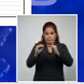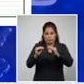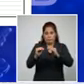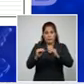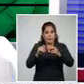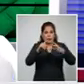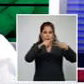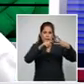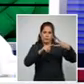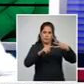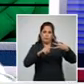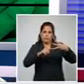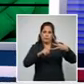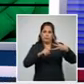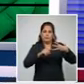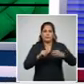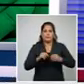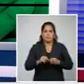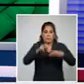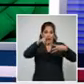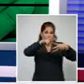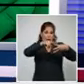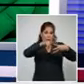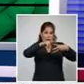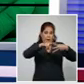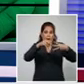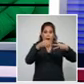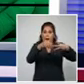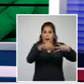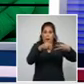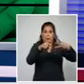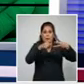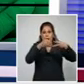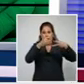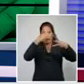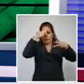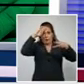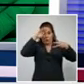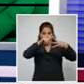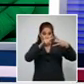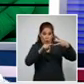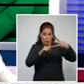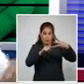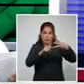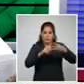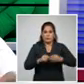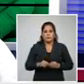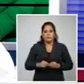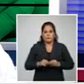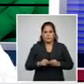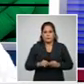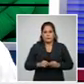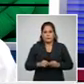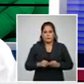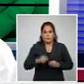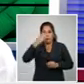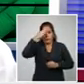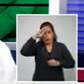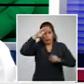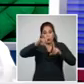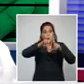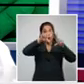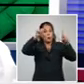primeros lugares en la transmisión de la enfermedad. De esta forma, en Cuba, con esta